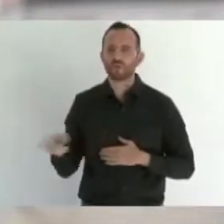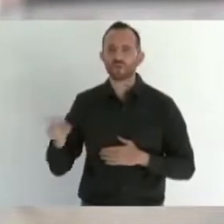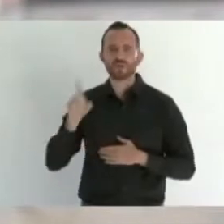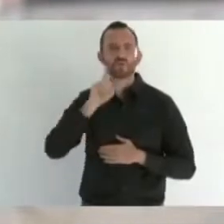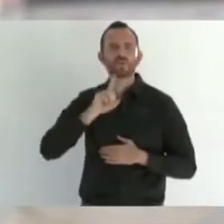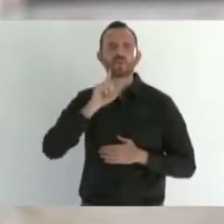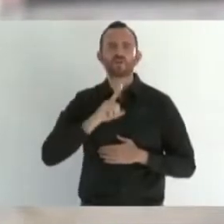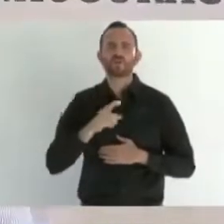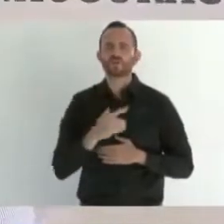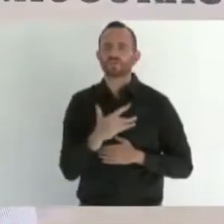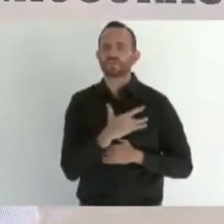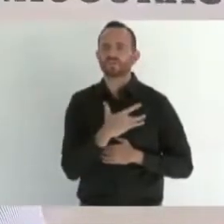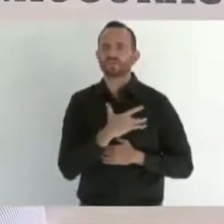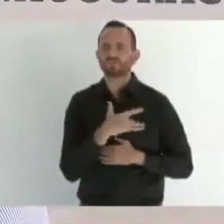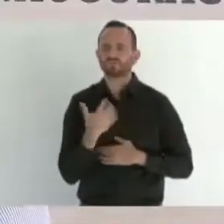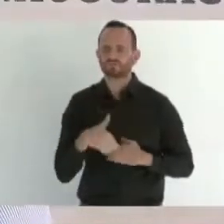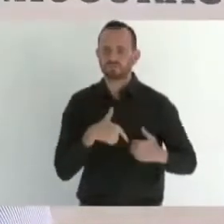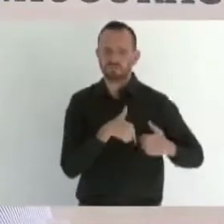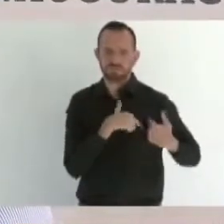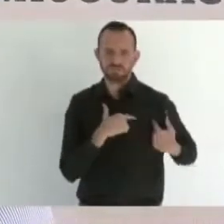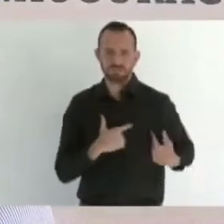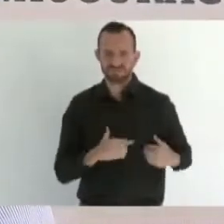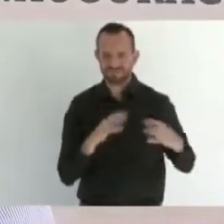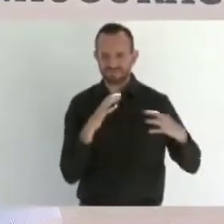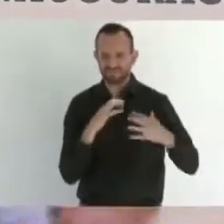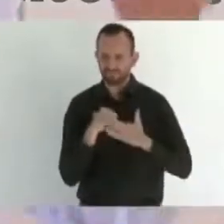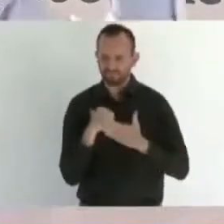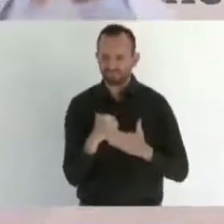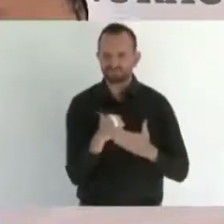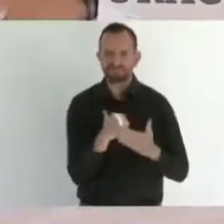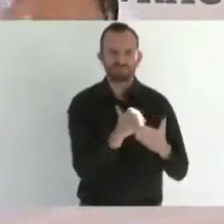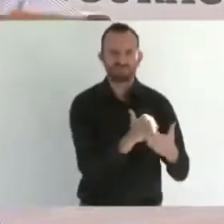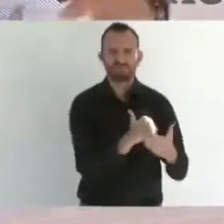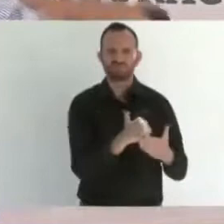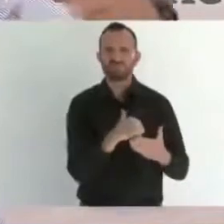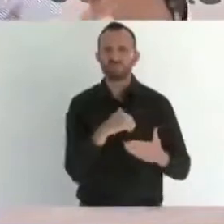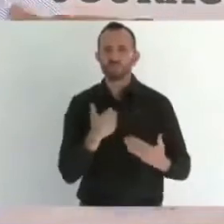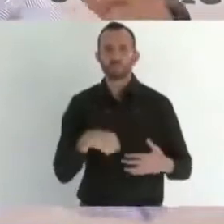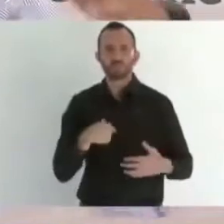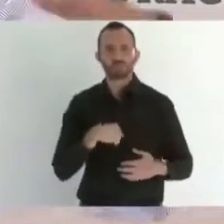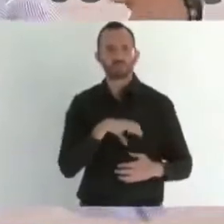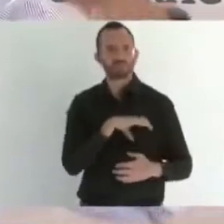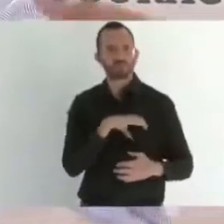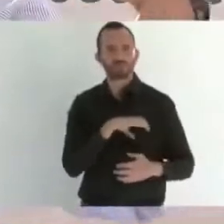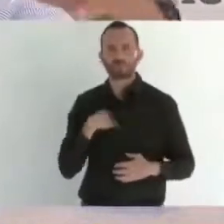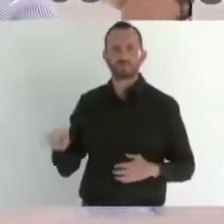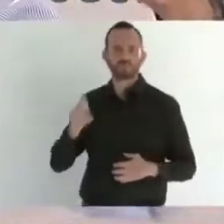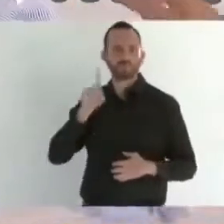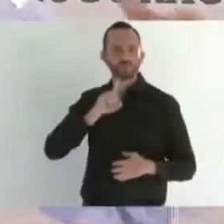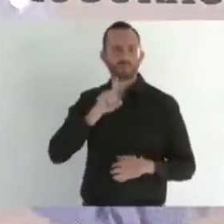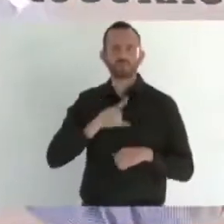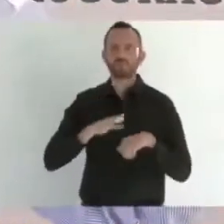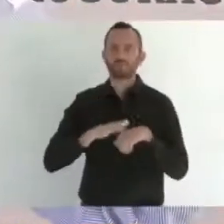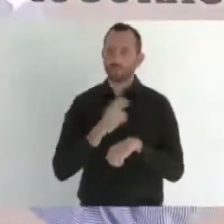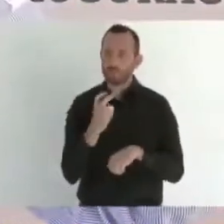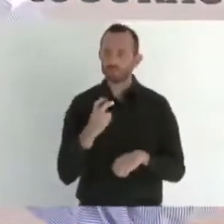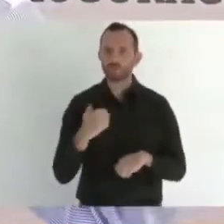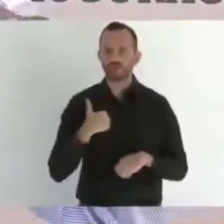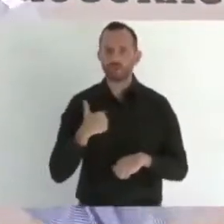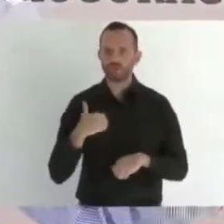social a la que queremos mucho por eso les encarga le encargamos a ella todo el sistema